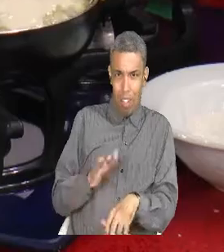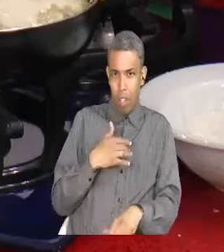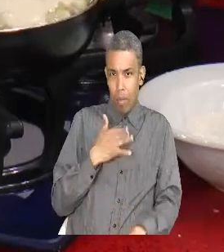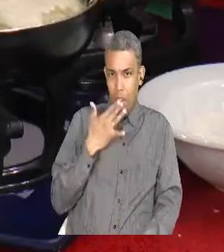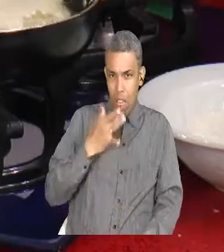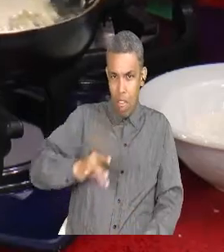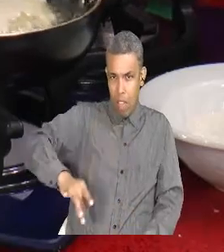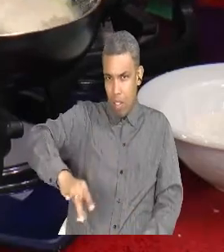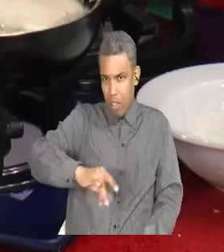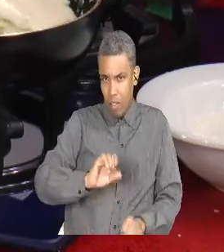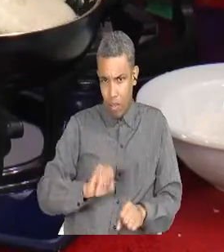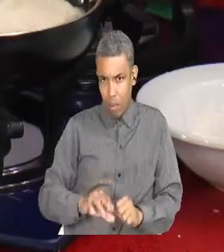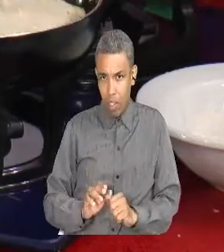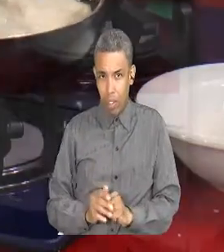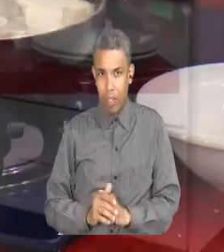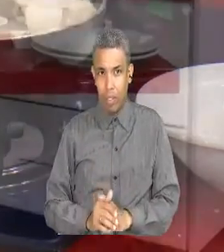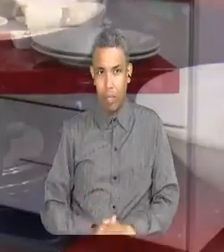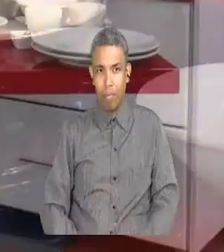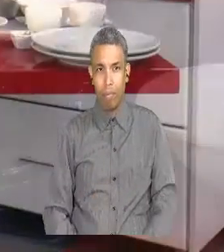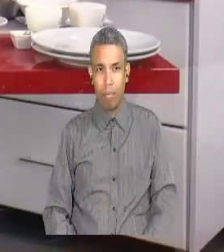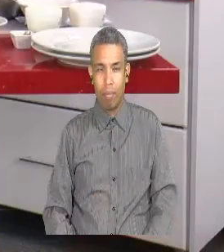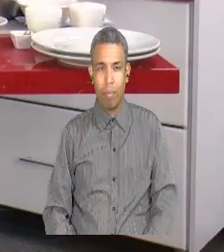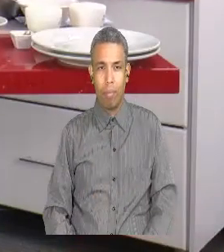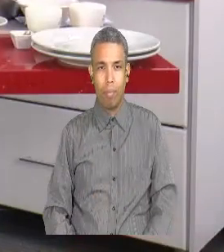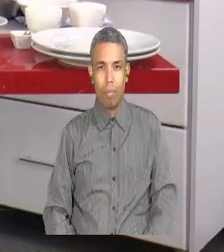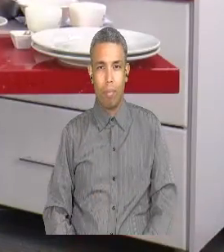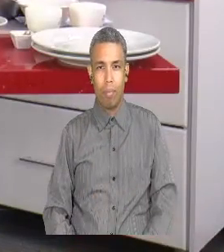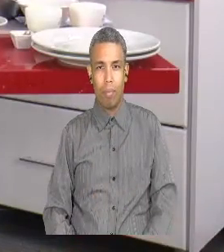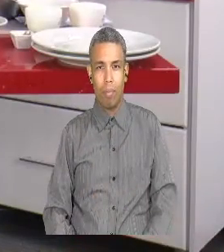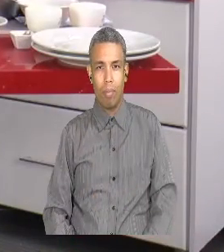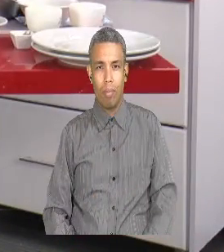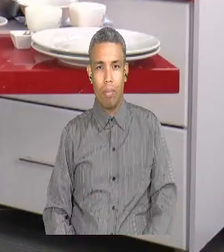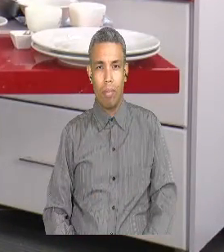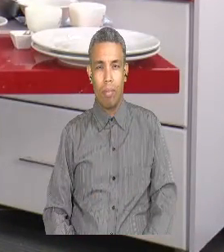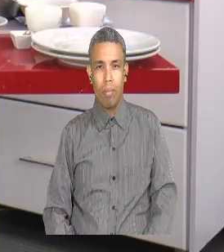raspé. Voy a pasarle aquí un...